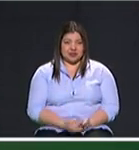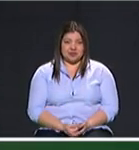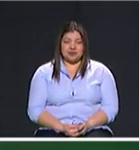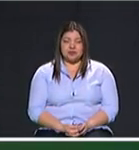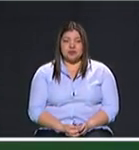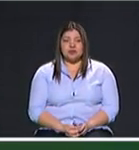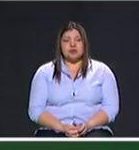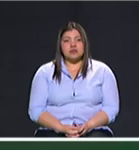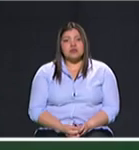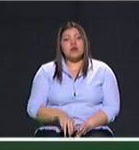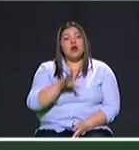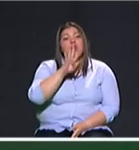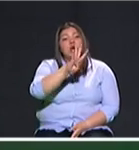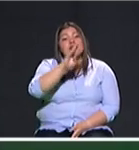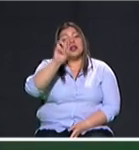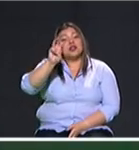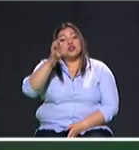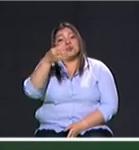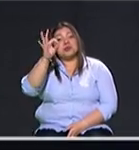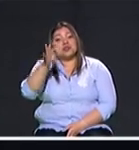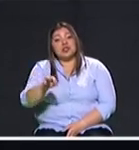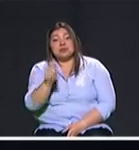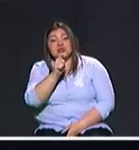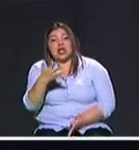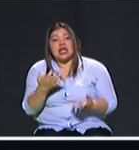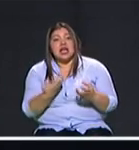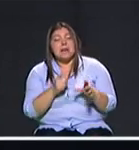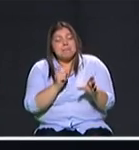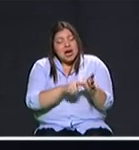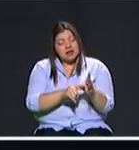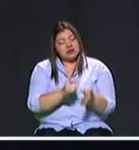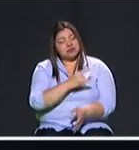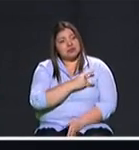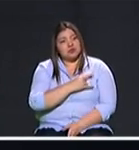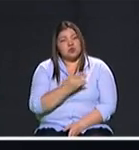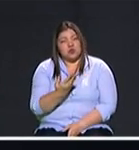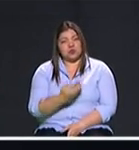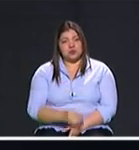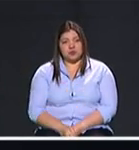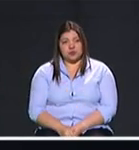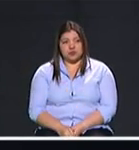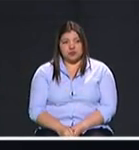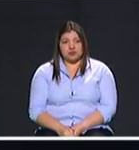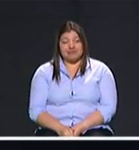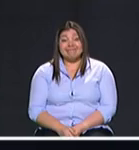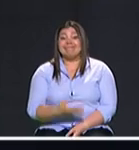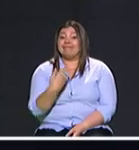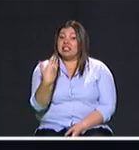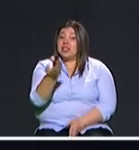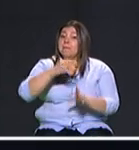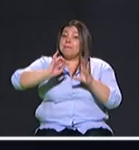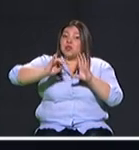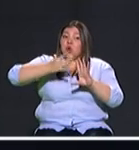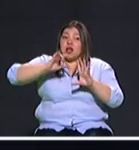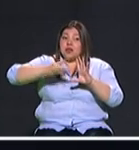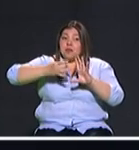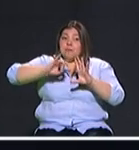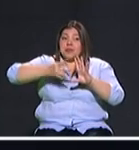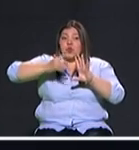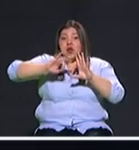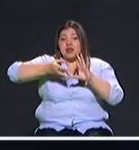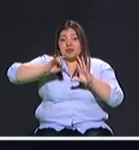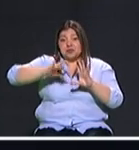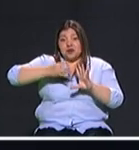por ciento de los votantes pidió más educación superior y yo le quiero apostar mucho a la virtualidad por eso hablamos de 50.000